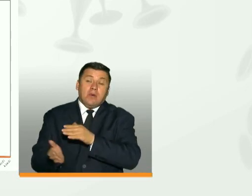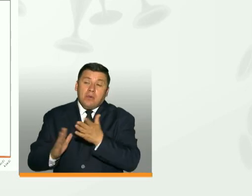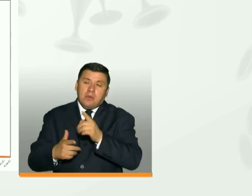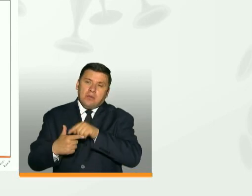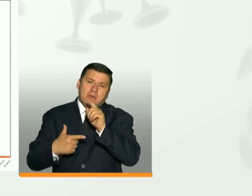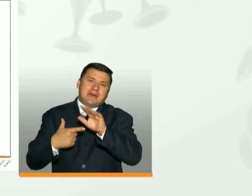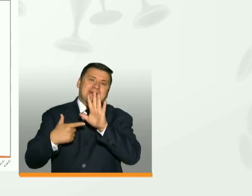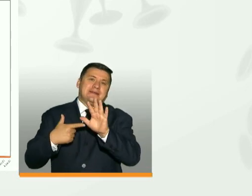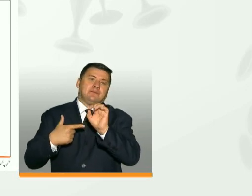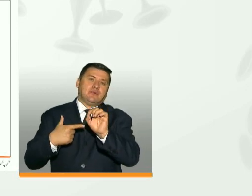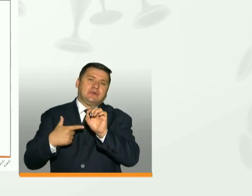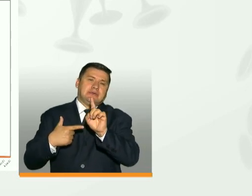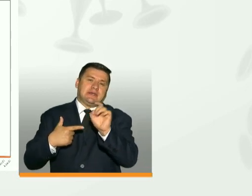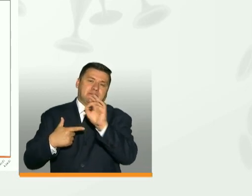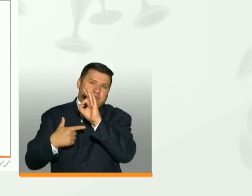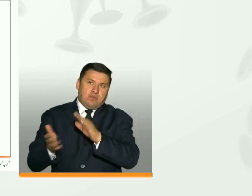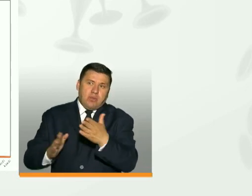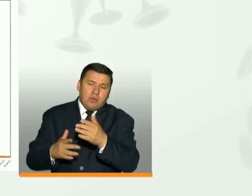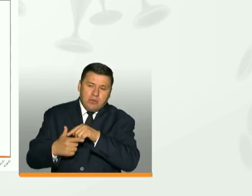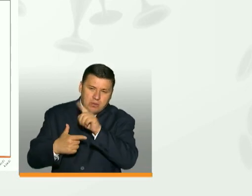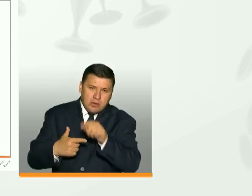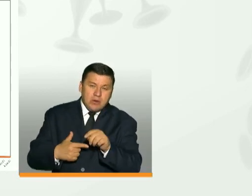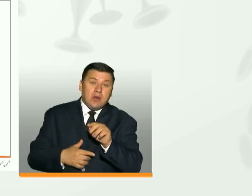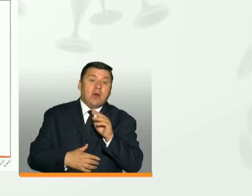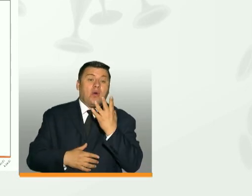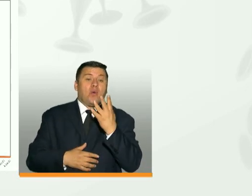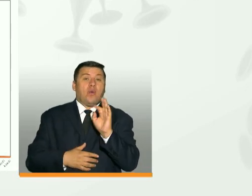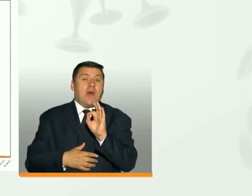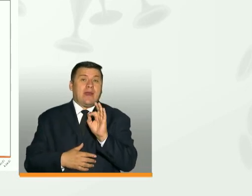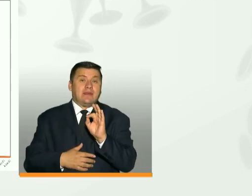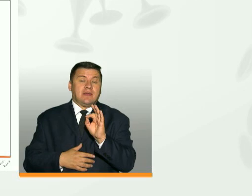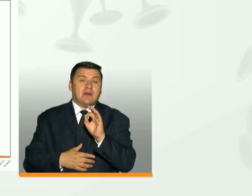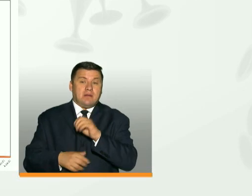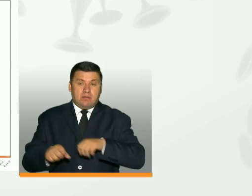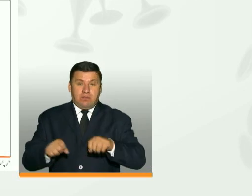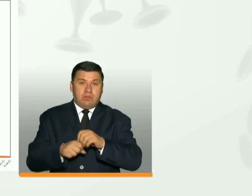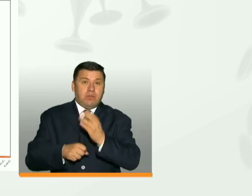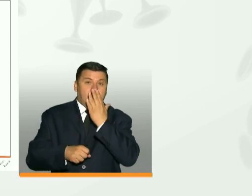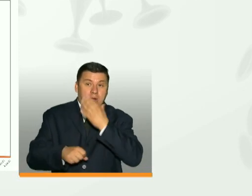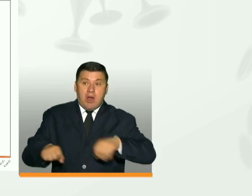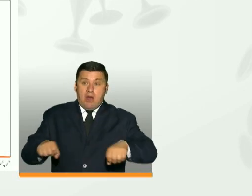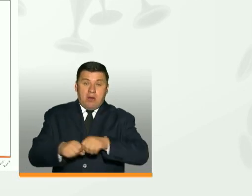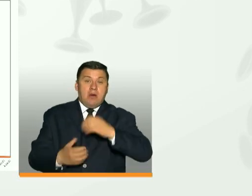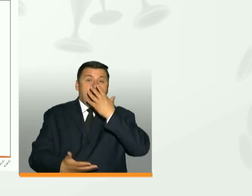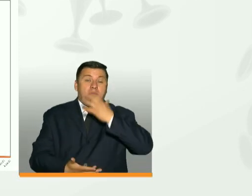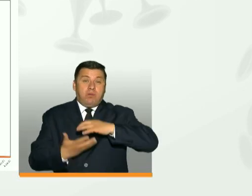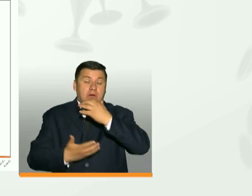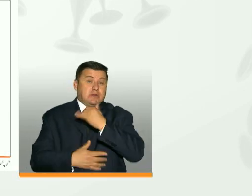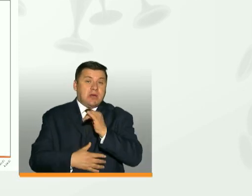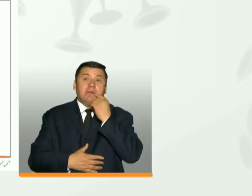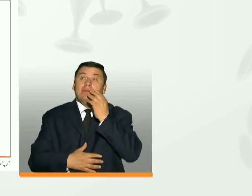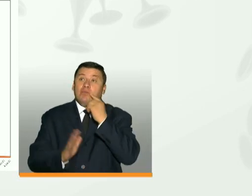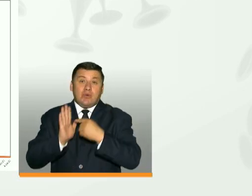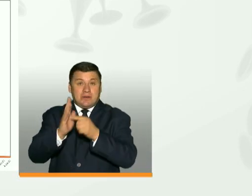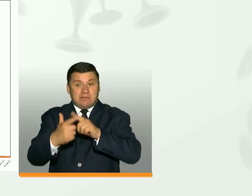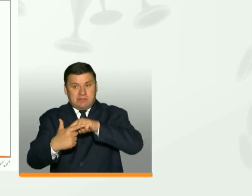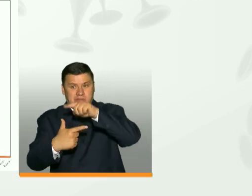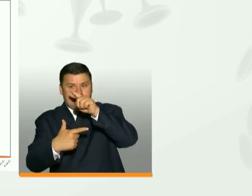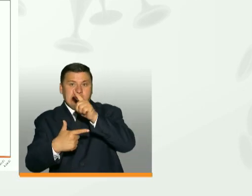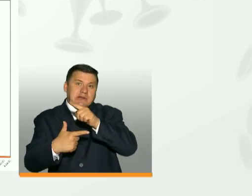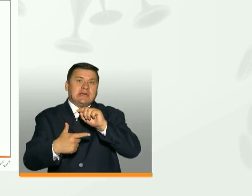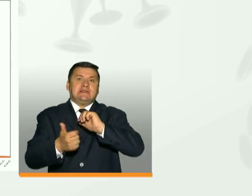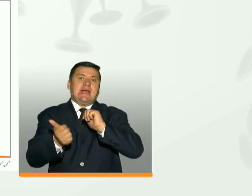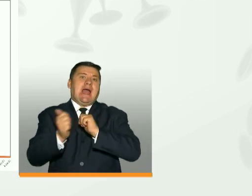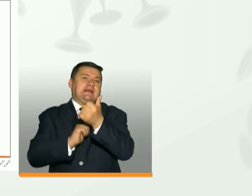del 5.6% y 40 ventiladores instalados, pero como muestra la curva, ya